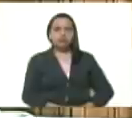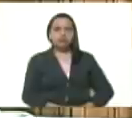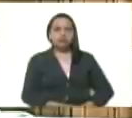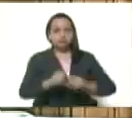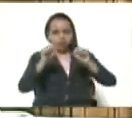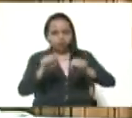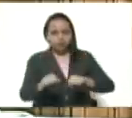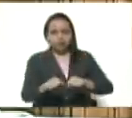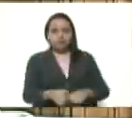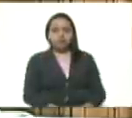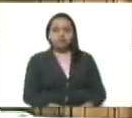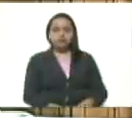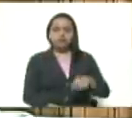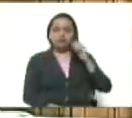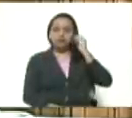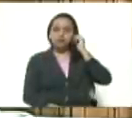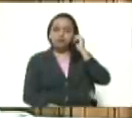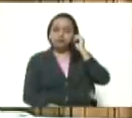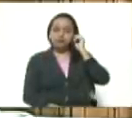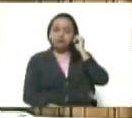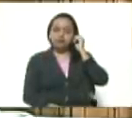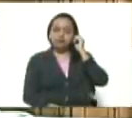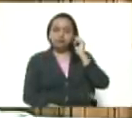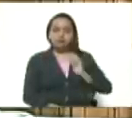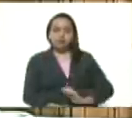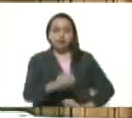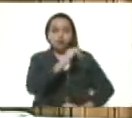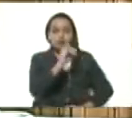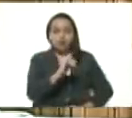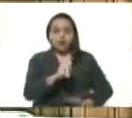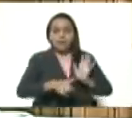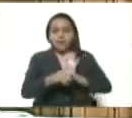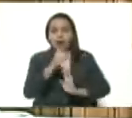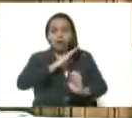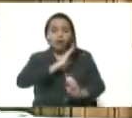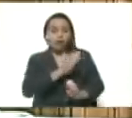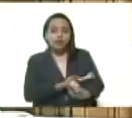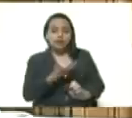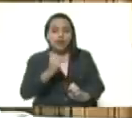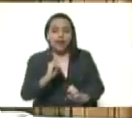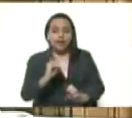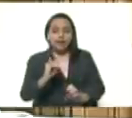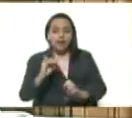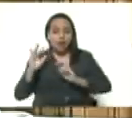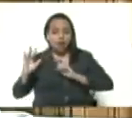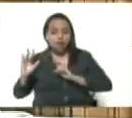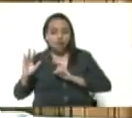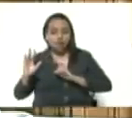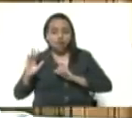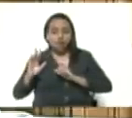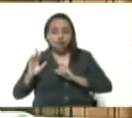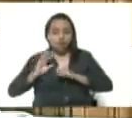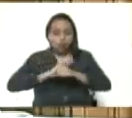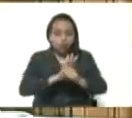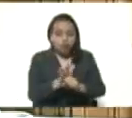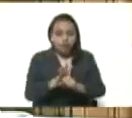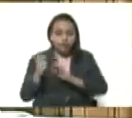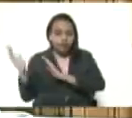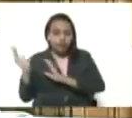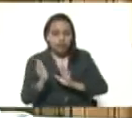Correcto, ¿verdad? El Zulia, bueno, es donde más fuerte ha llegado el virus colombiano, a través de las